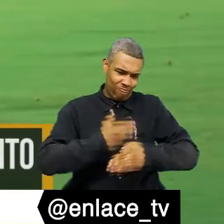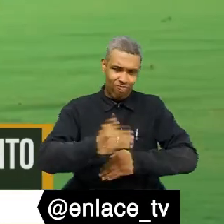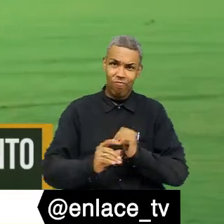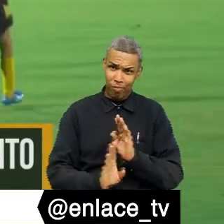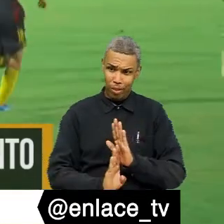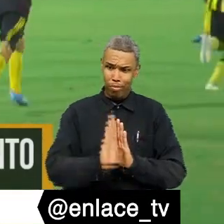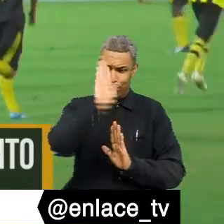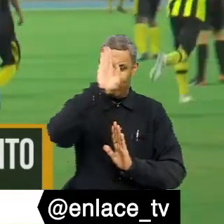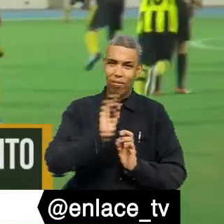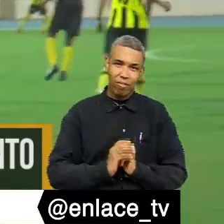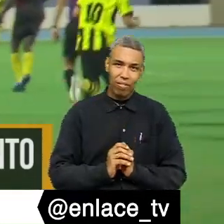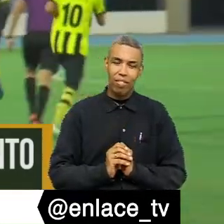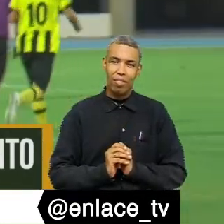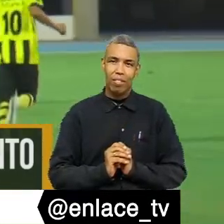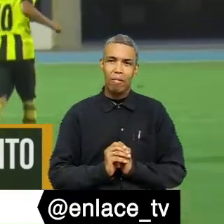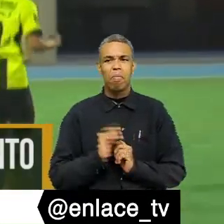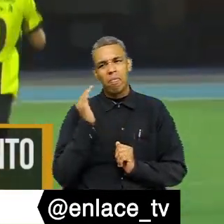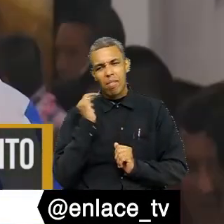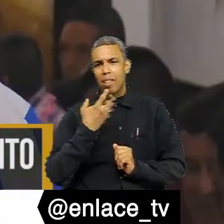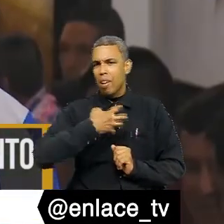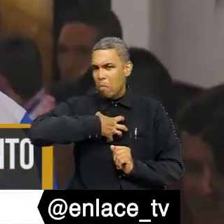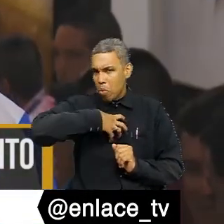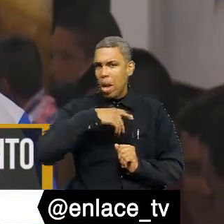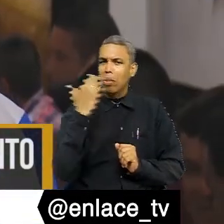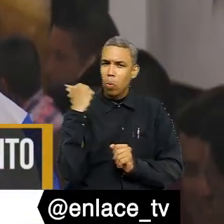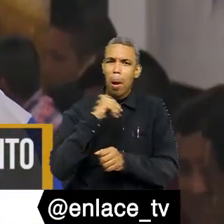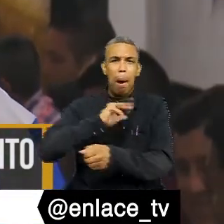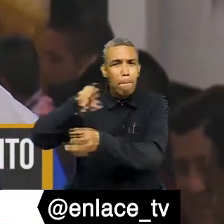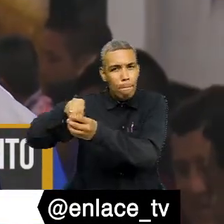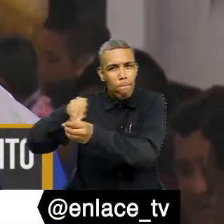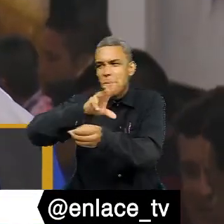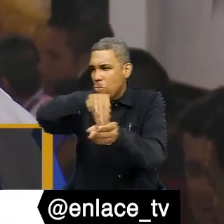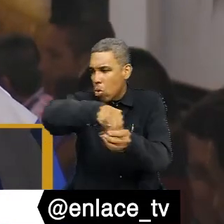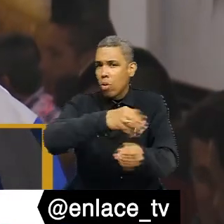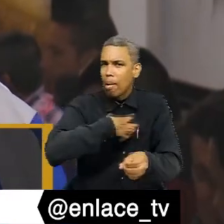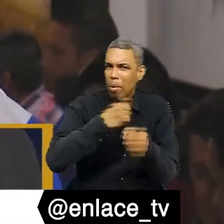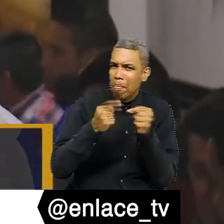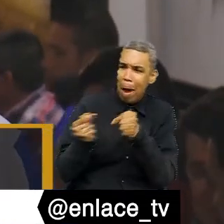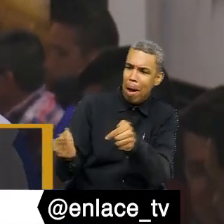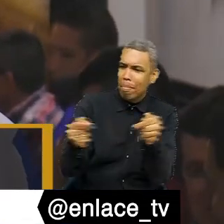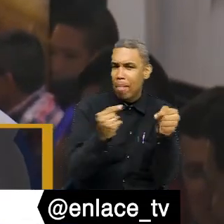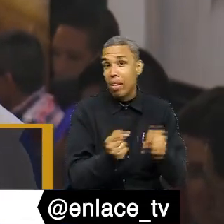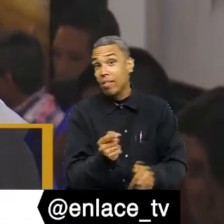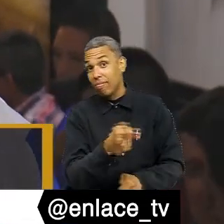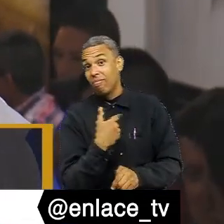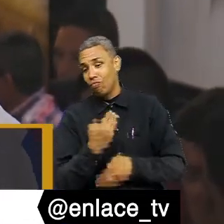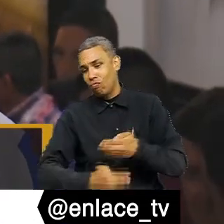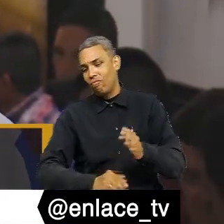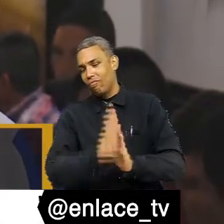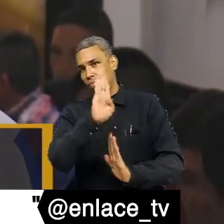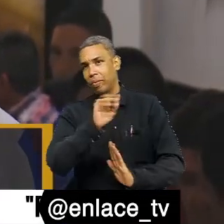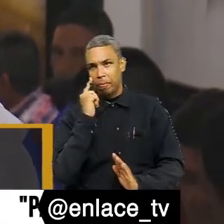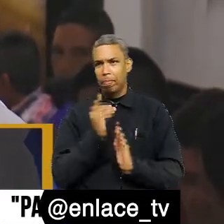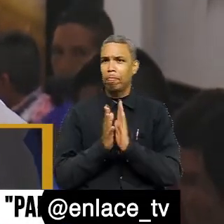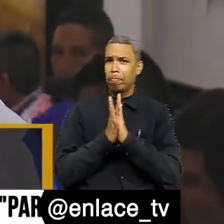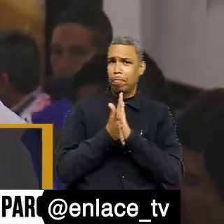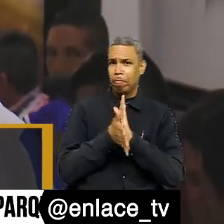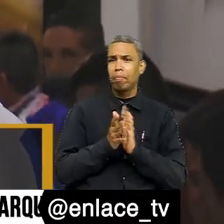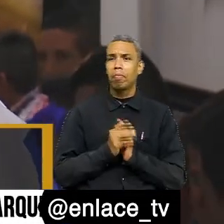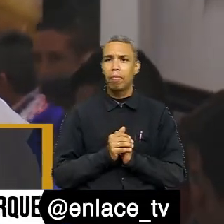diferentes categorías de competencias nacionales. Acá es un grupo interdisciplinario de trabajadores, de personas